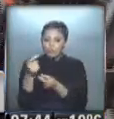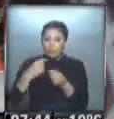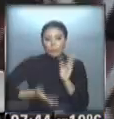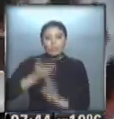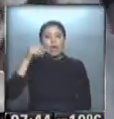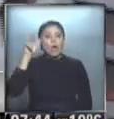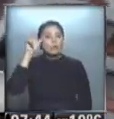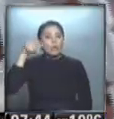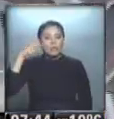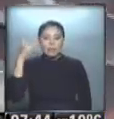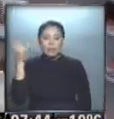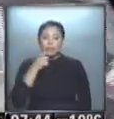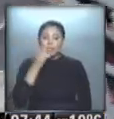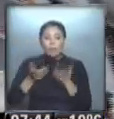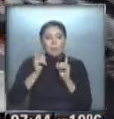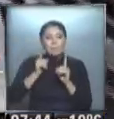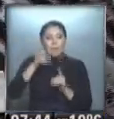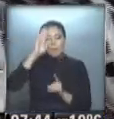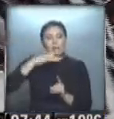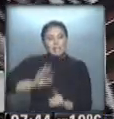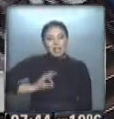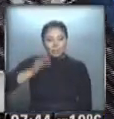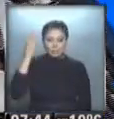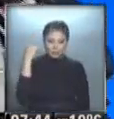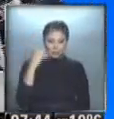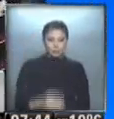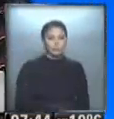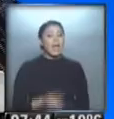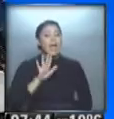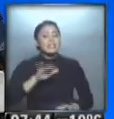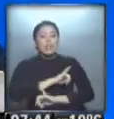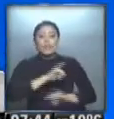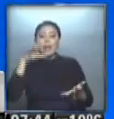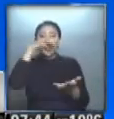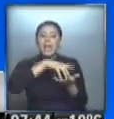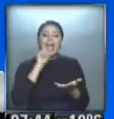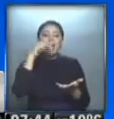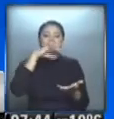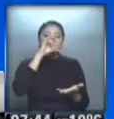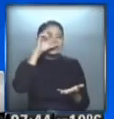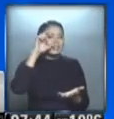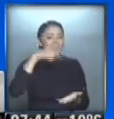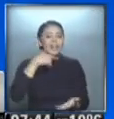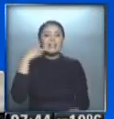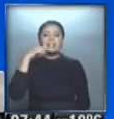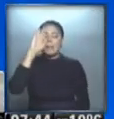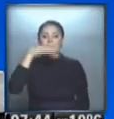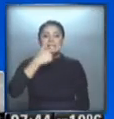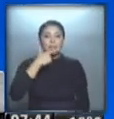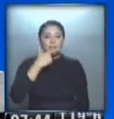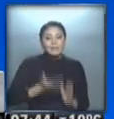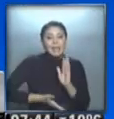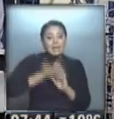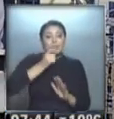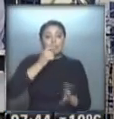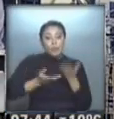8,3 por ciento respecto del mismo mes de 2012 esto lo informó el indec que en septiembre en industria de la construcción creció un 7,2 por ciento en